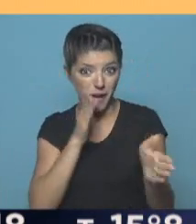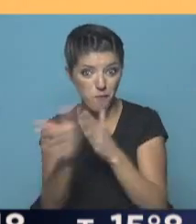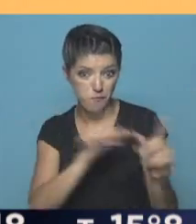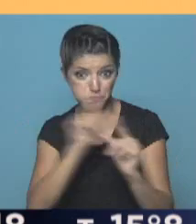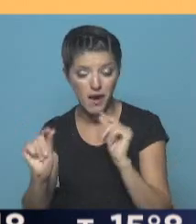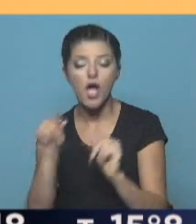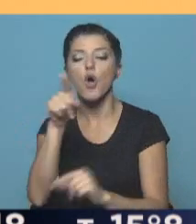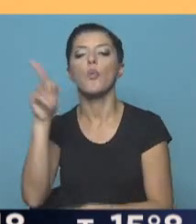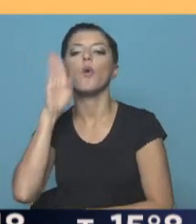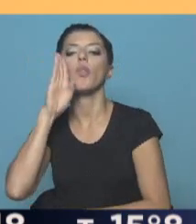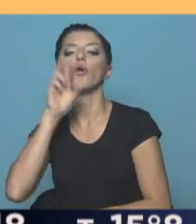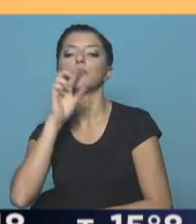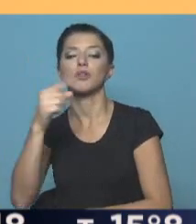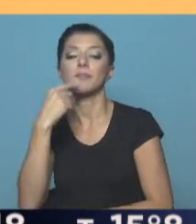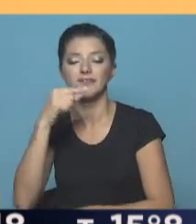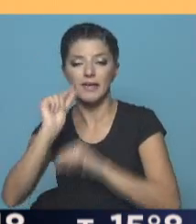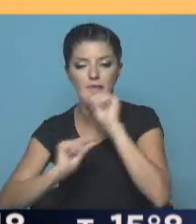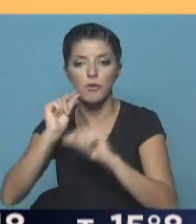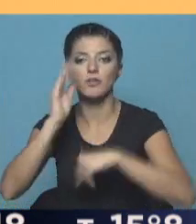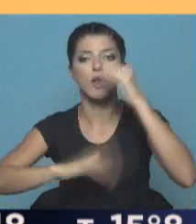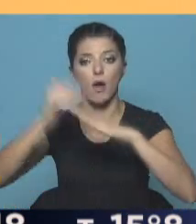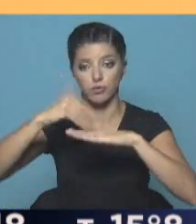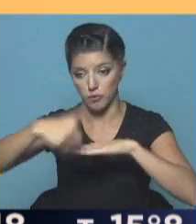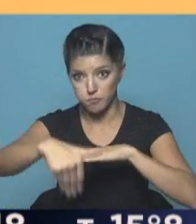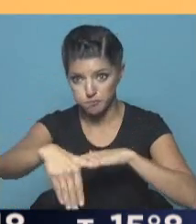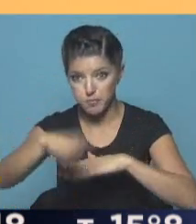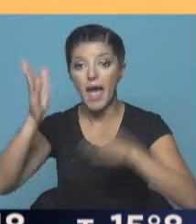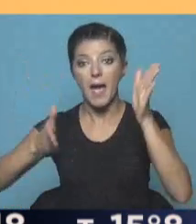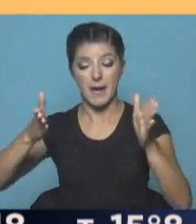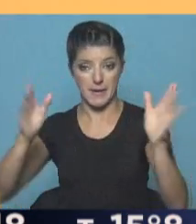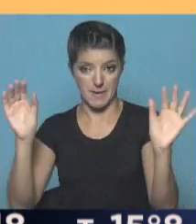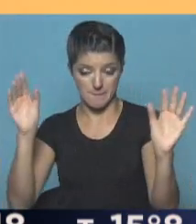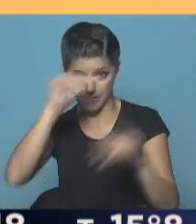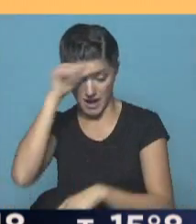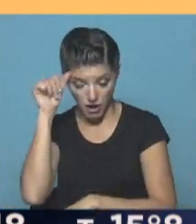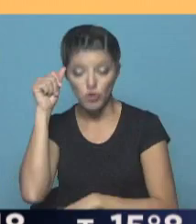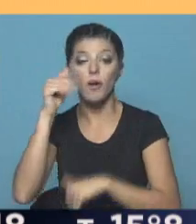Trump anuncia que el muro se empieza a construir este verano boreal, por un lado, y